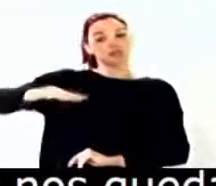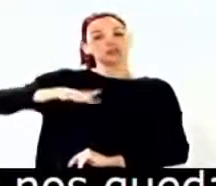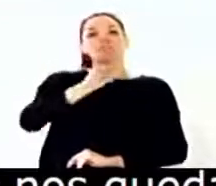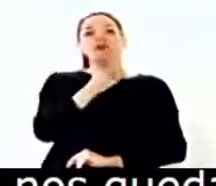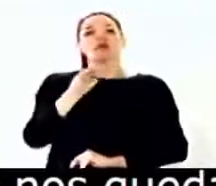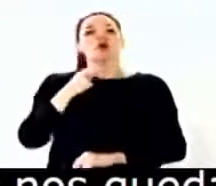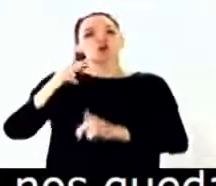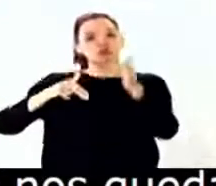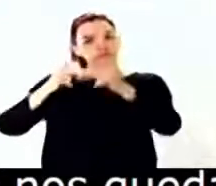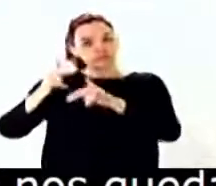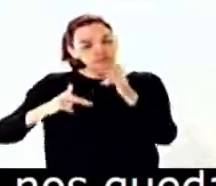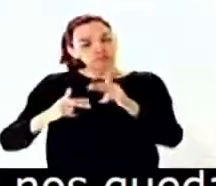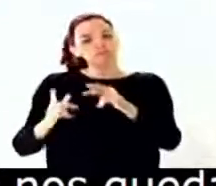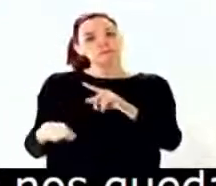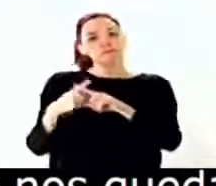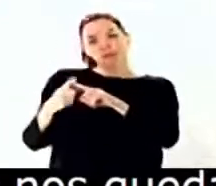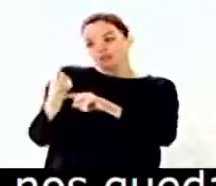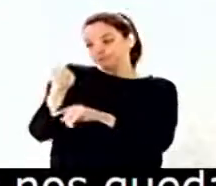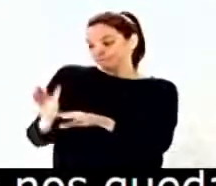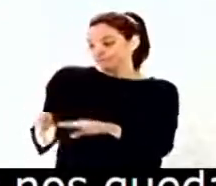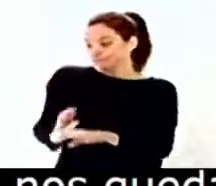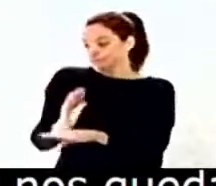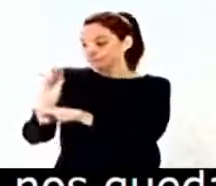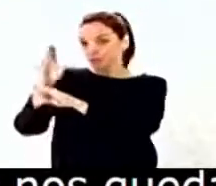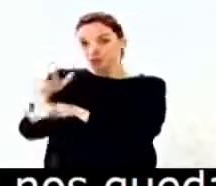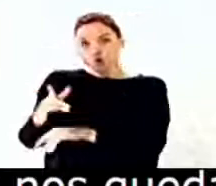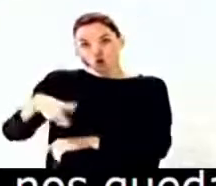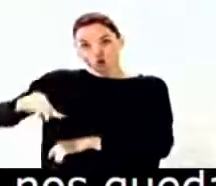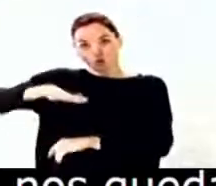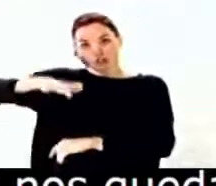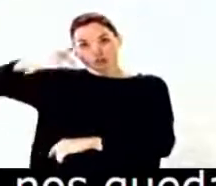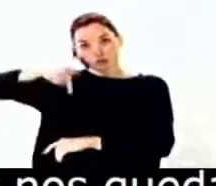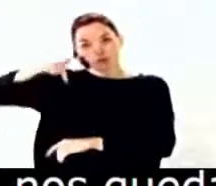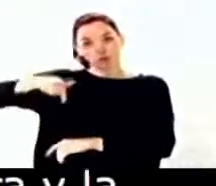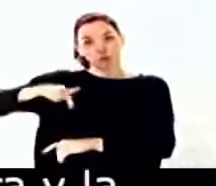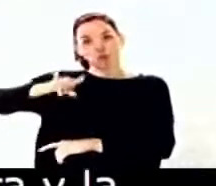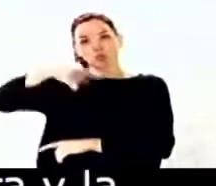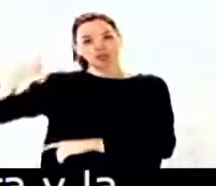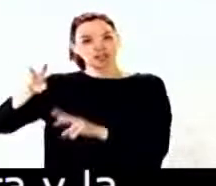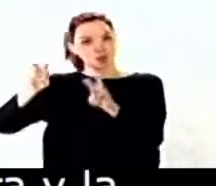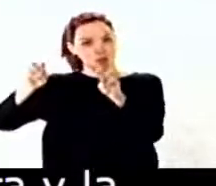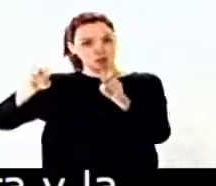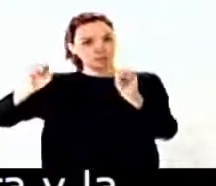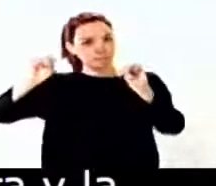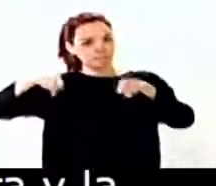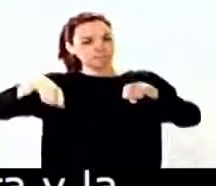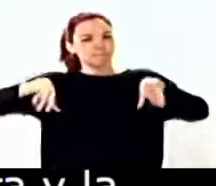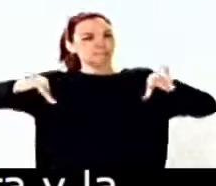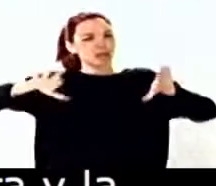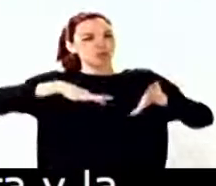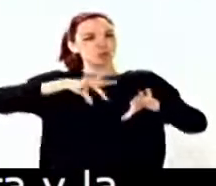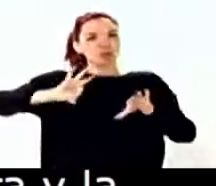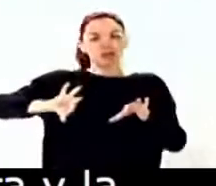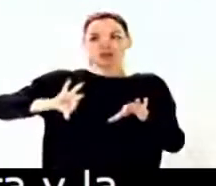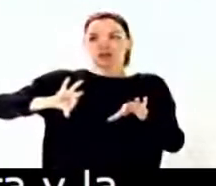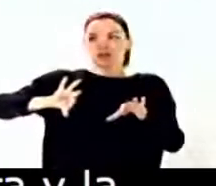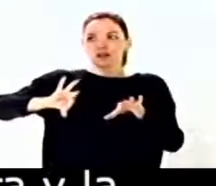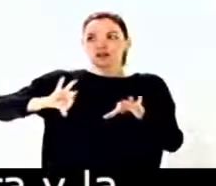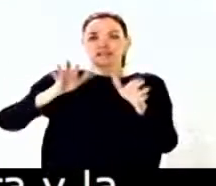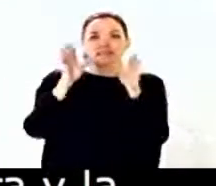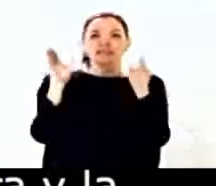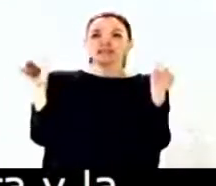obra y la inversión en la Ronda Sur y en el nuevo puente, pero ¿no se podría haber abordado con la ciudad